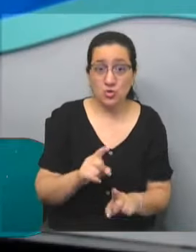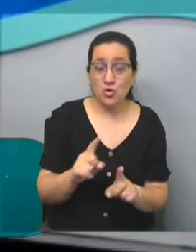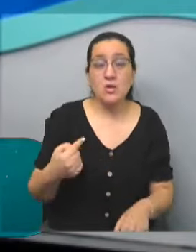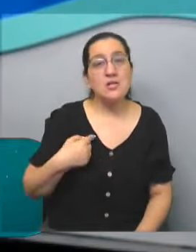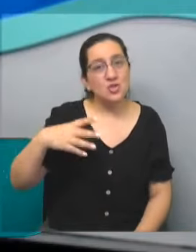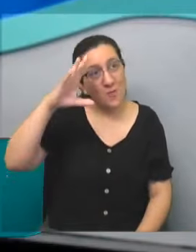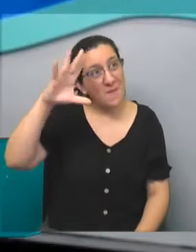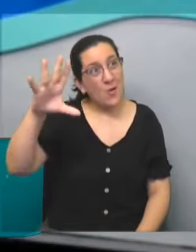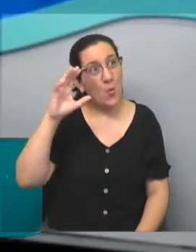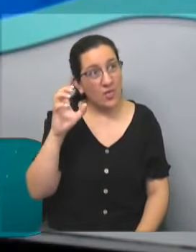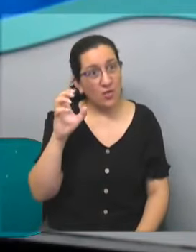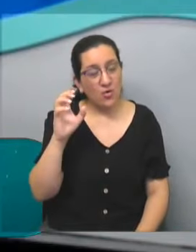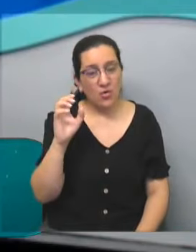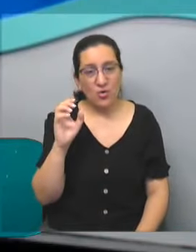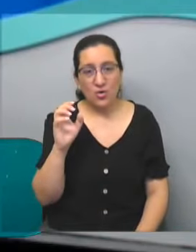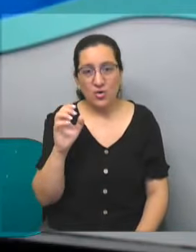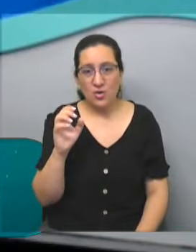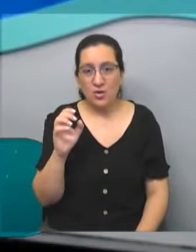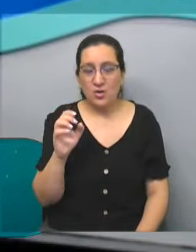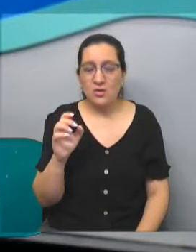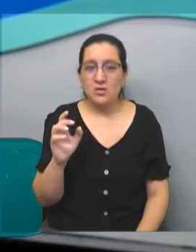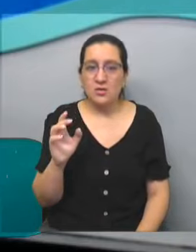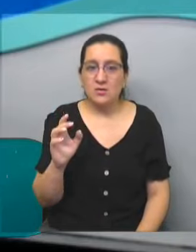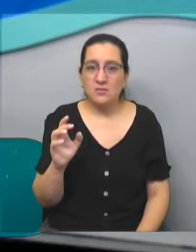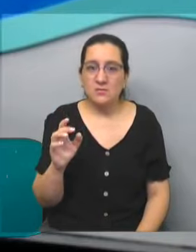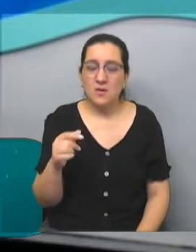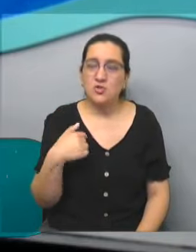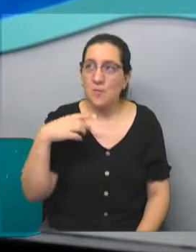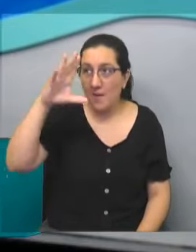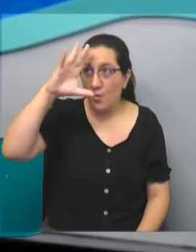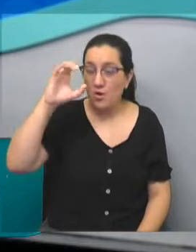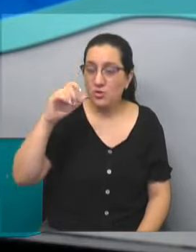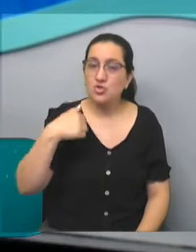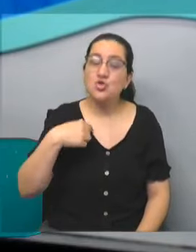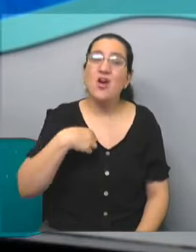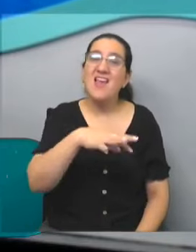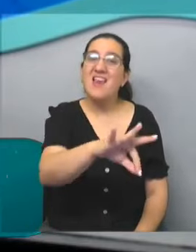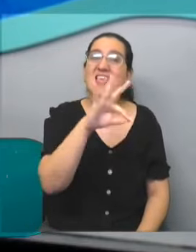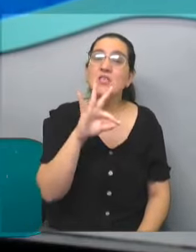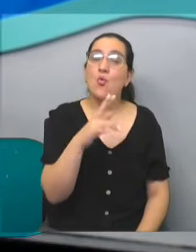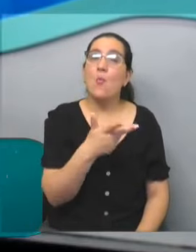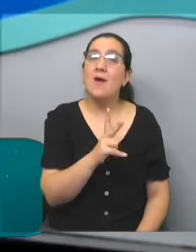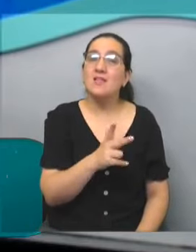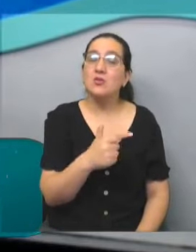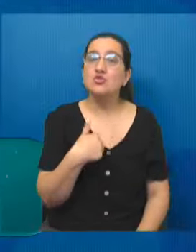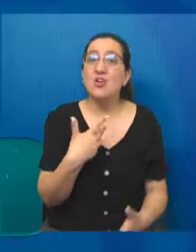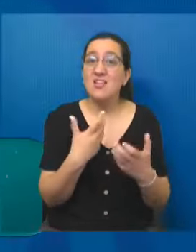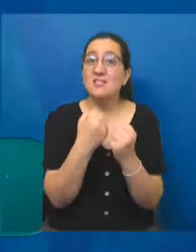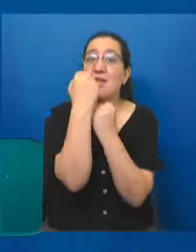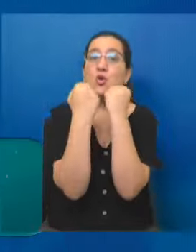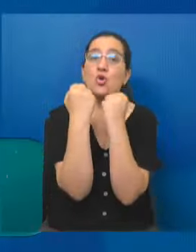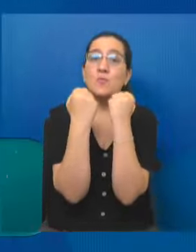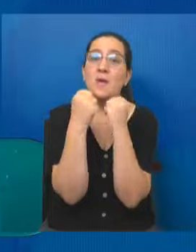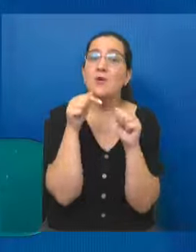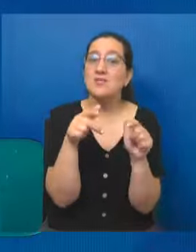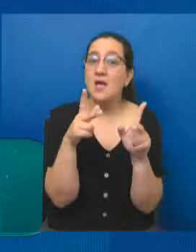recuerdo muy, no así como dramáticamente, pero me acuerdo que yo terminé eligiendo humanístico porque quería hacer economía, pero era como que en